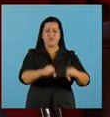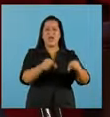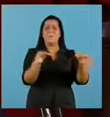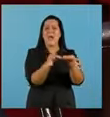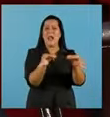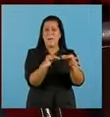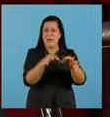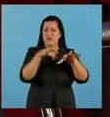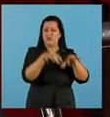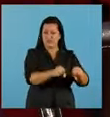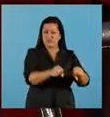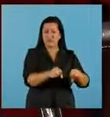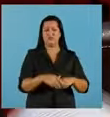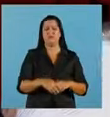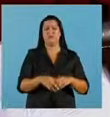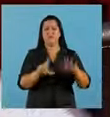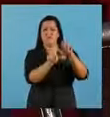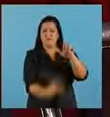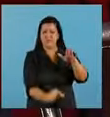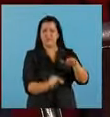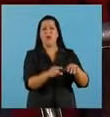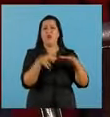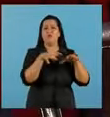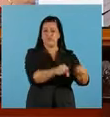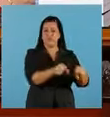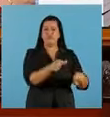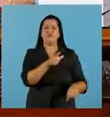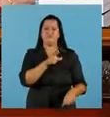Malvinas, Georgias del Sur y Sandwich del Sur.